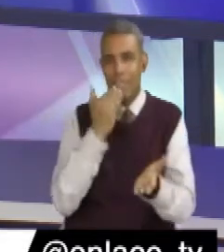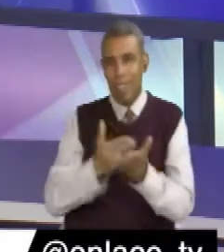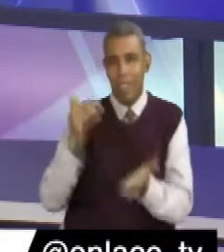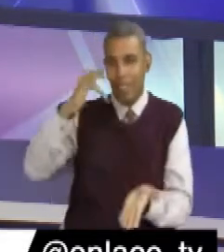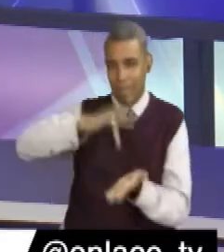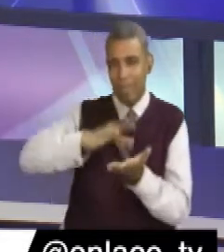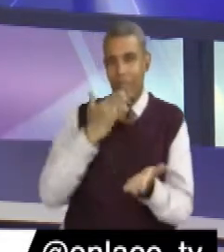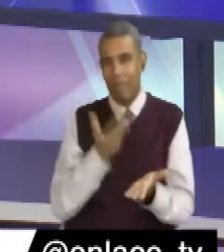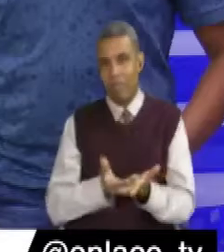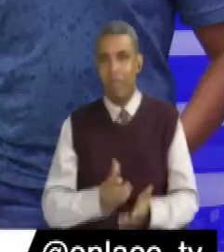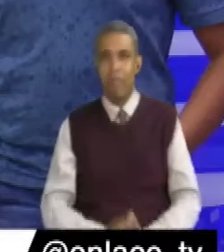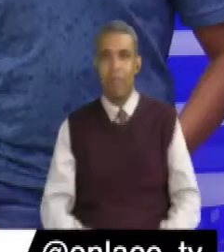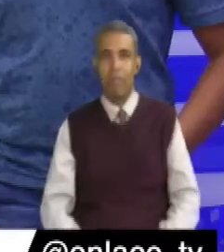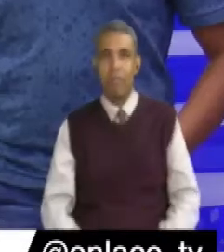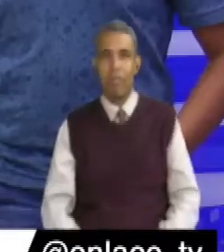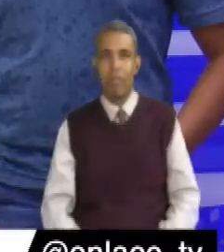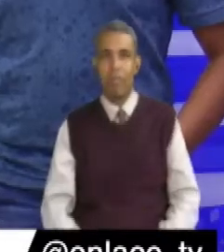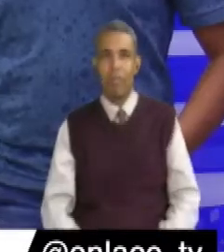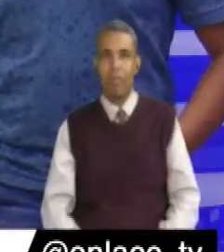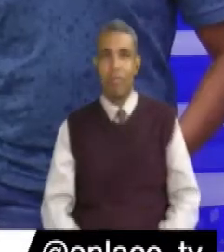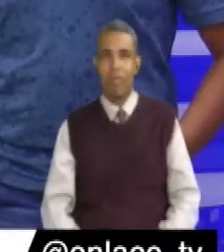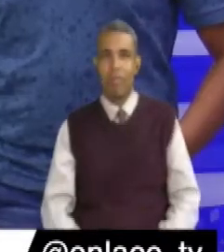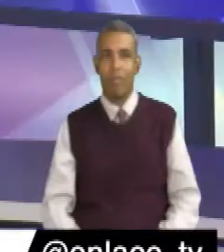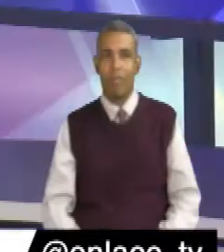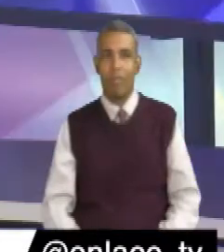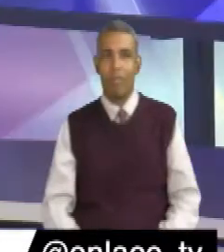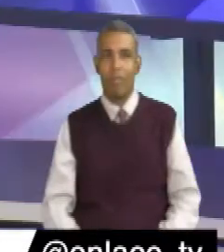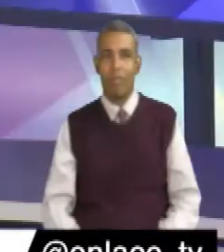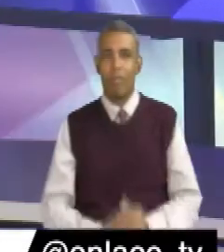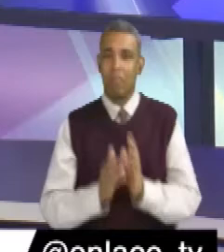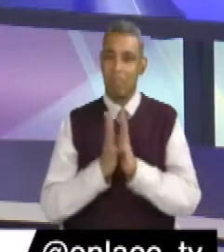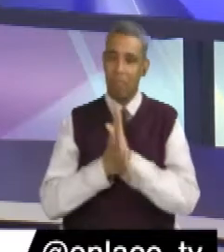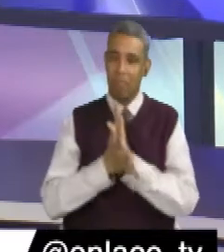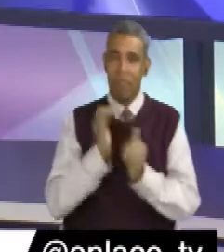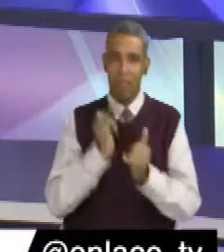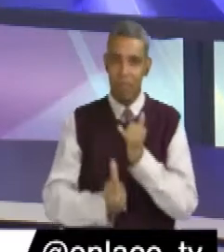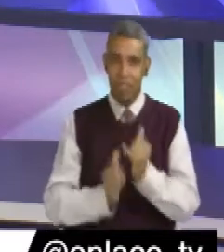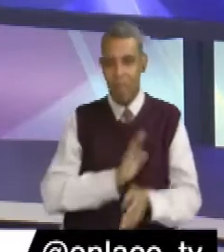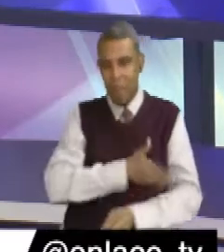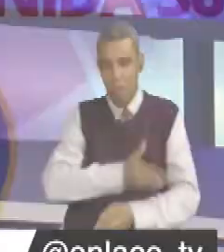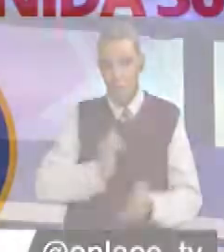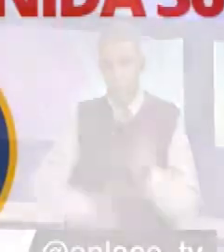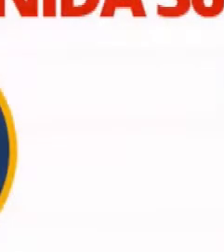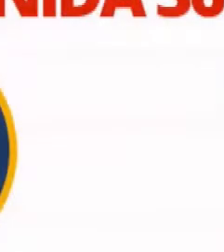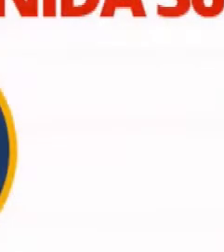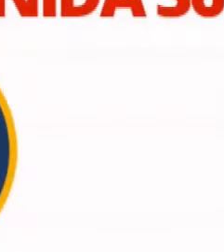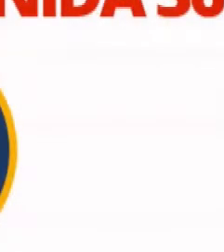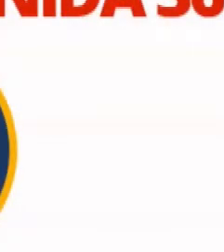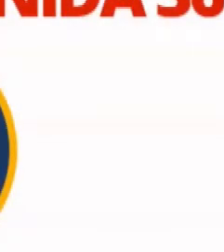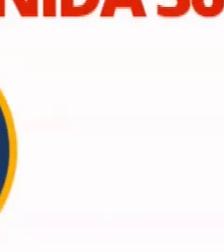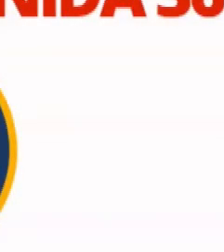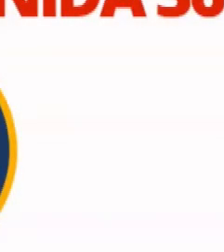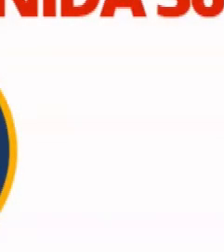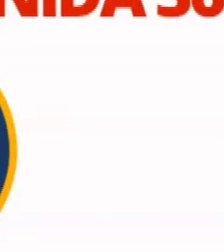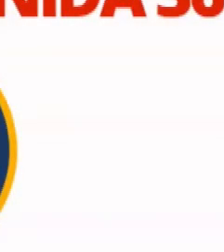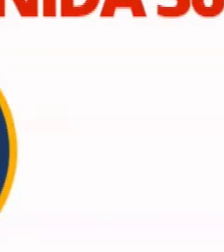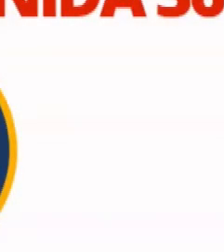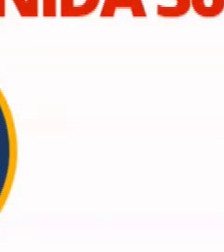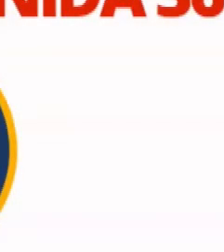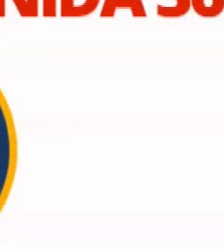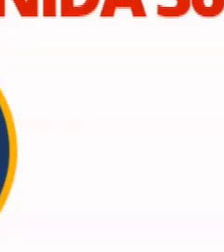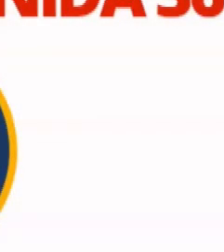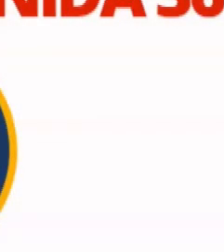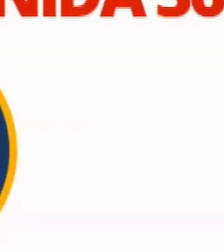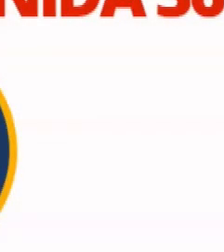nosotros. Con esta excelente información nos despedimos de la presente emisión informativa de Enlace Noticias. A ustedes gracias